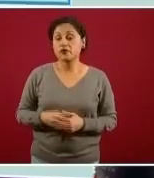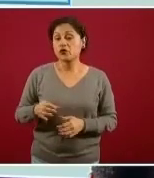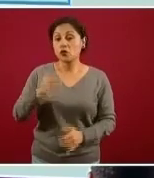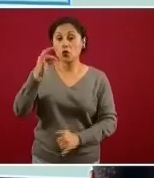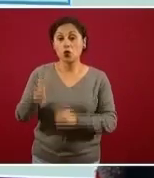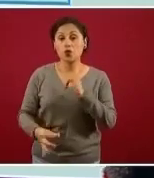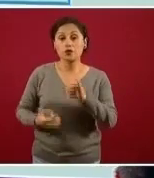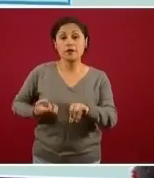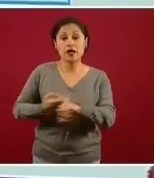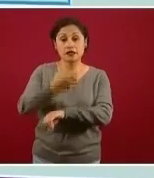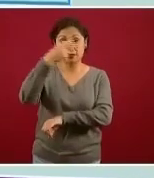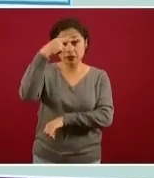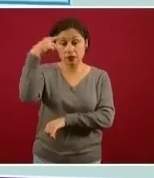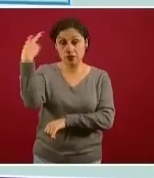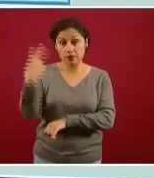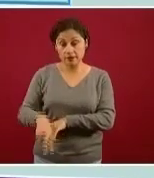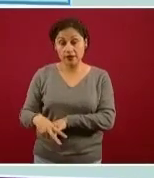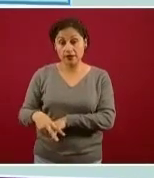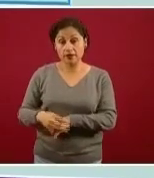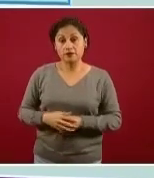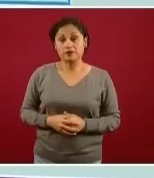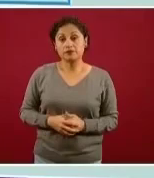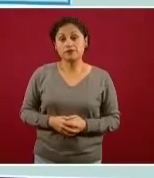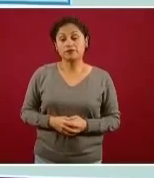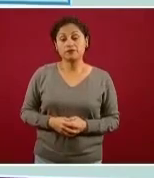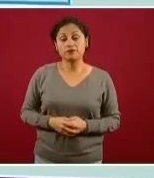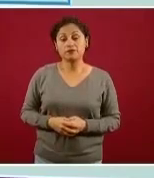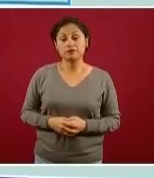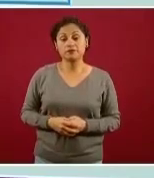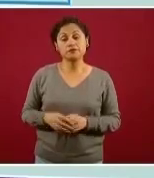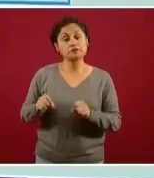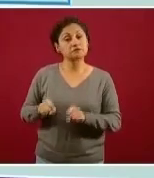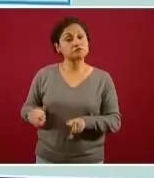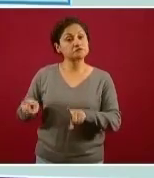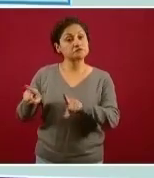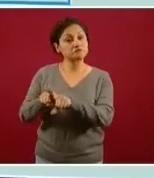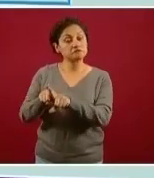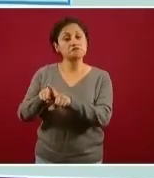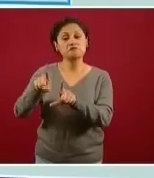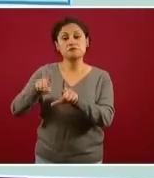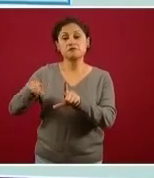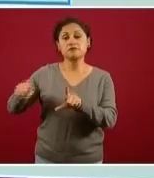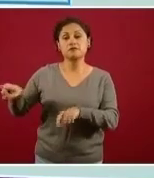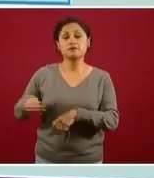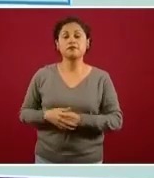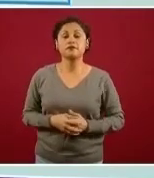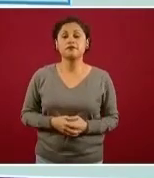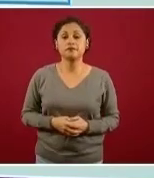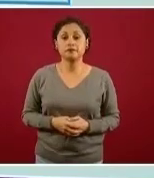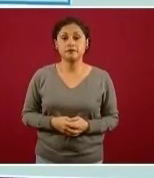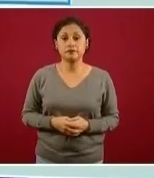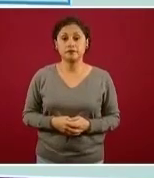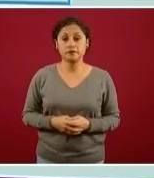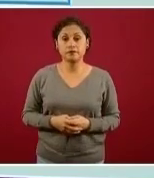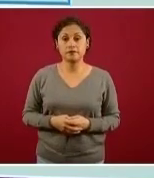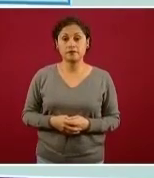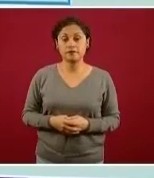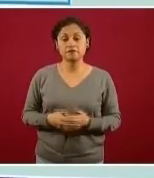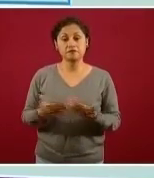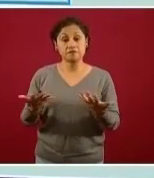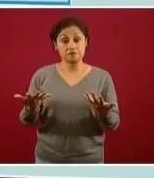México, en donde tenemos esta existencia de casos que después fue descendiendo. Cierro